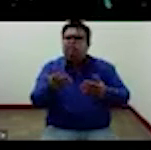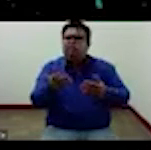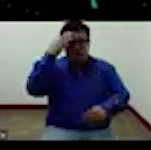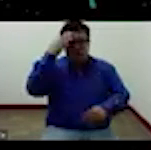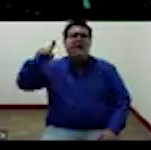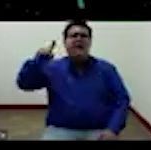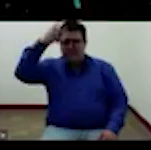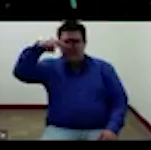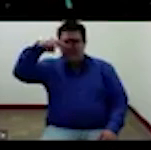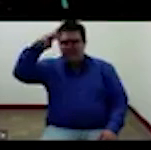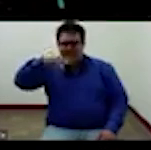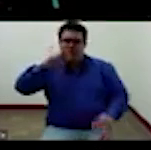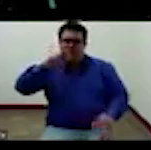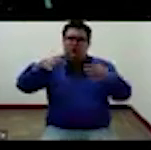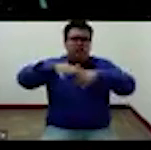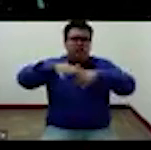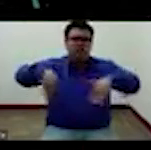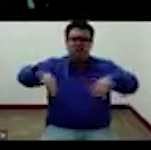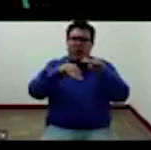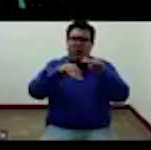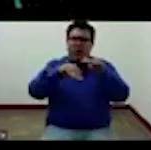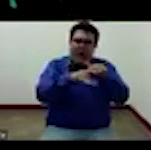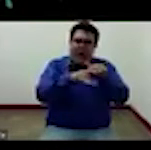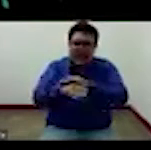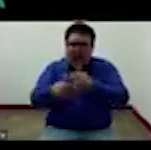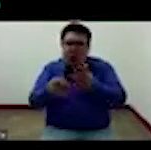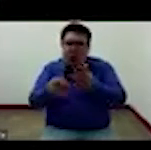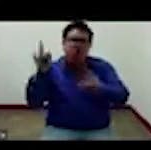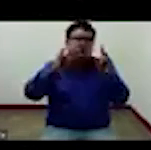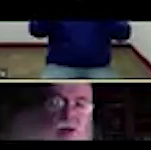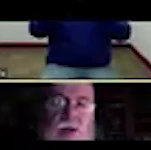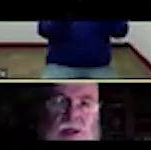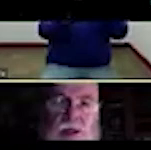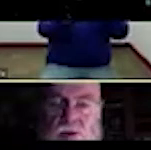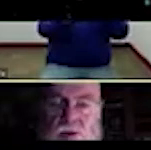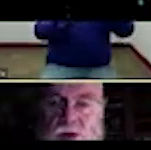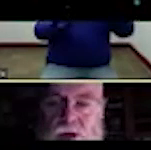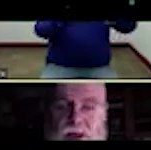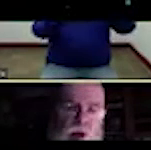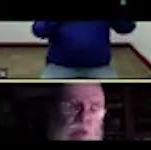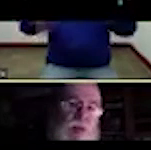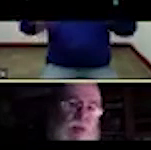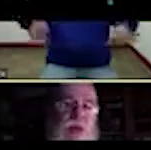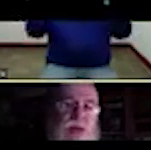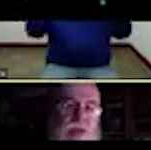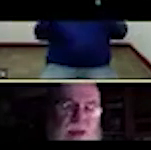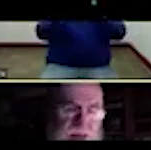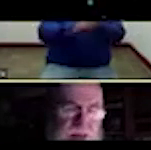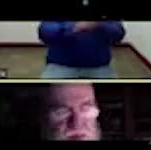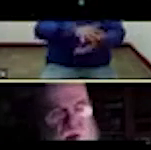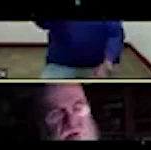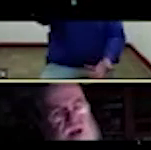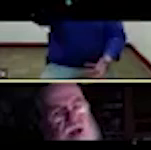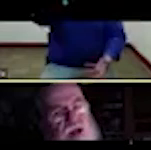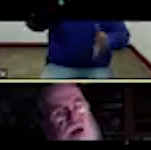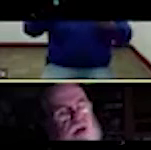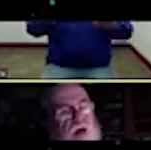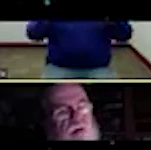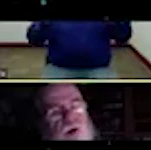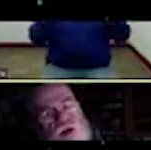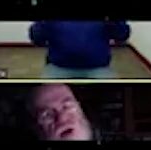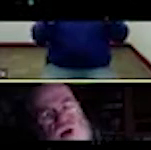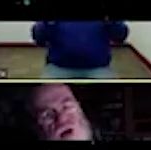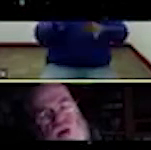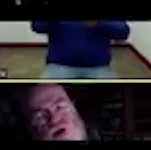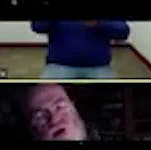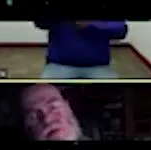guardados, todos los sonidos del mundo se habían guardado allí, era un archivo gigantesco. Entonces también este tipo de ficciones juegan un poquito con la